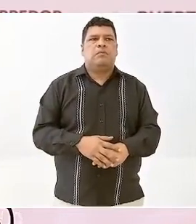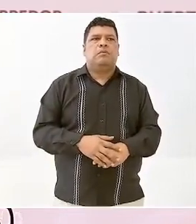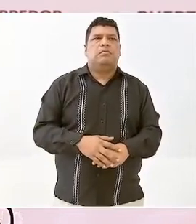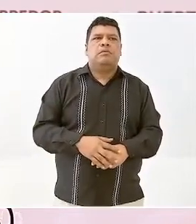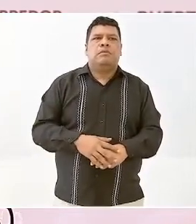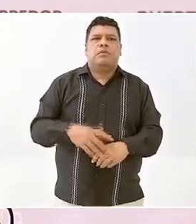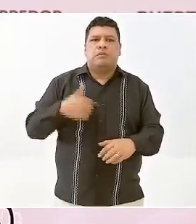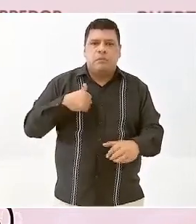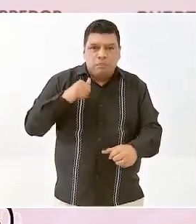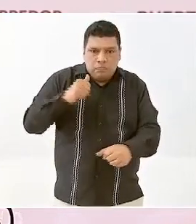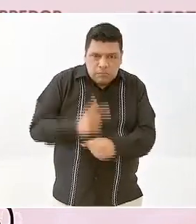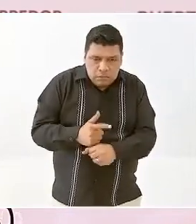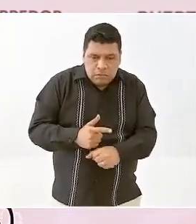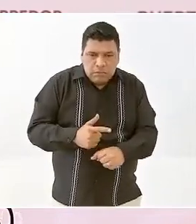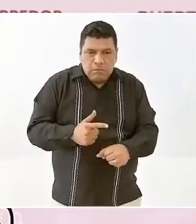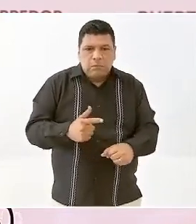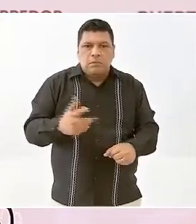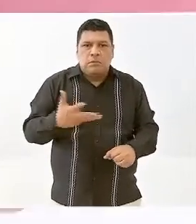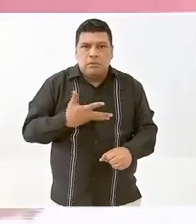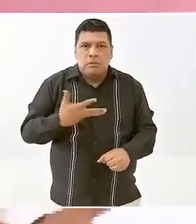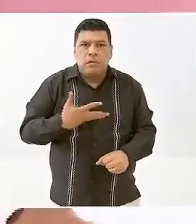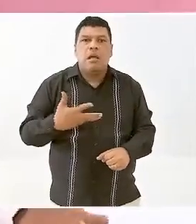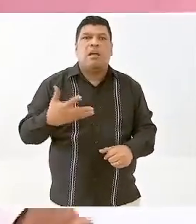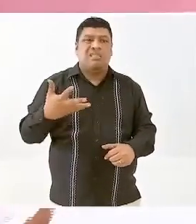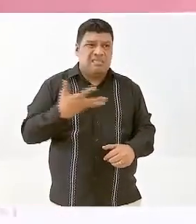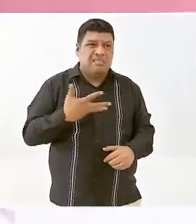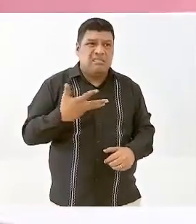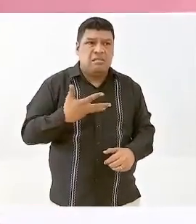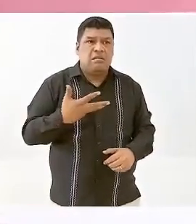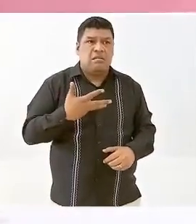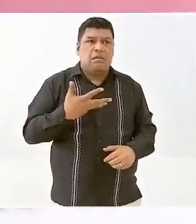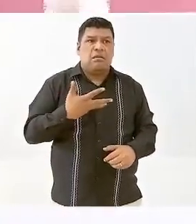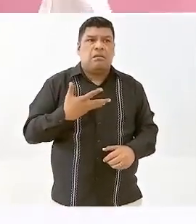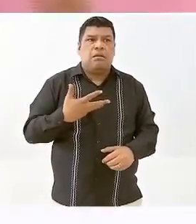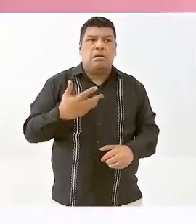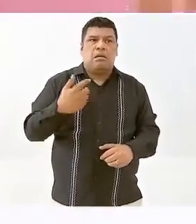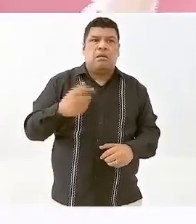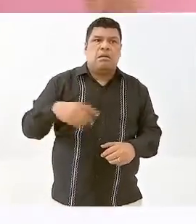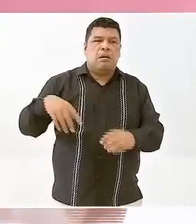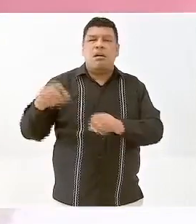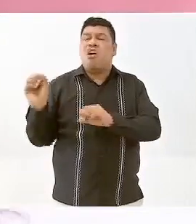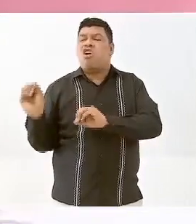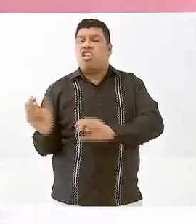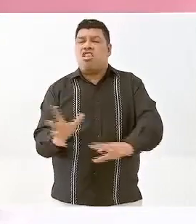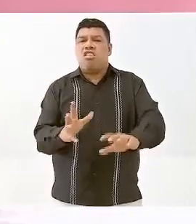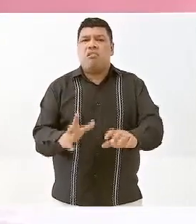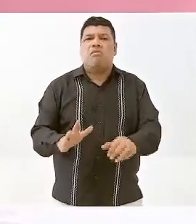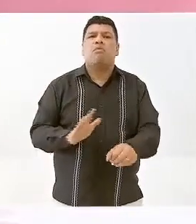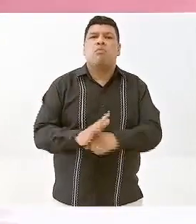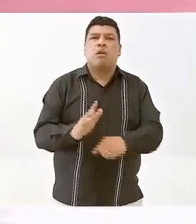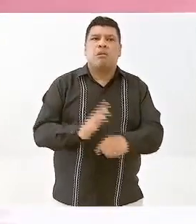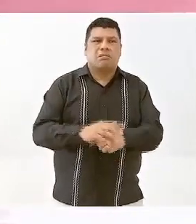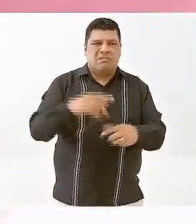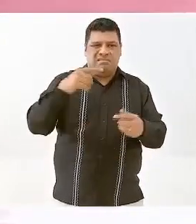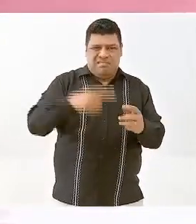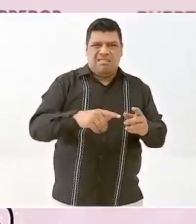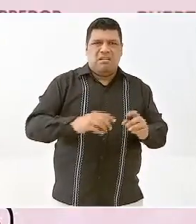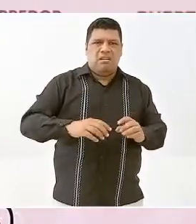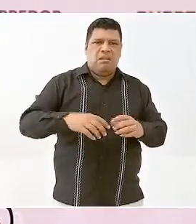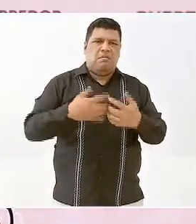que encontráramos sin privatizar, claro, en el abandono, todas